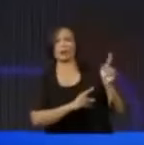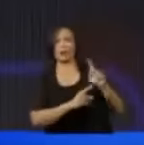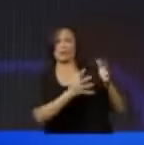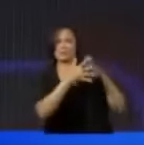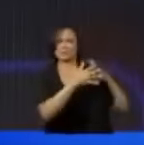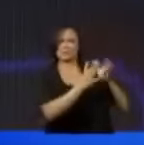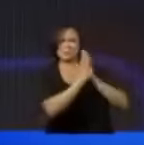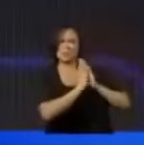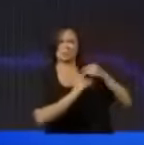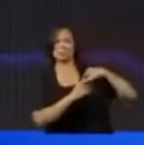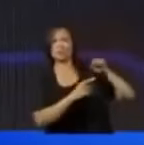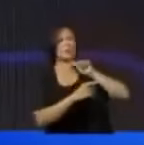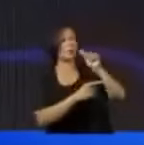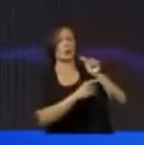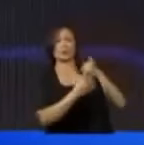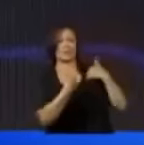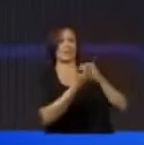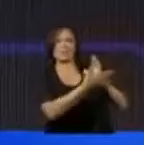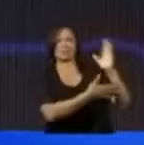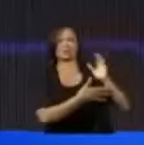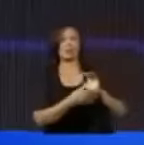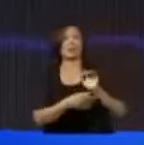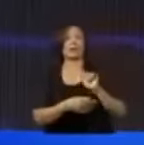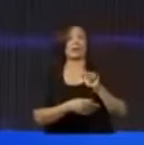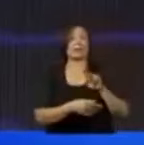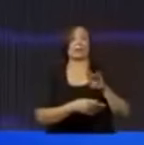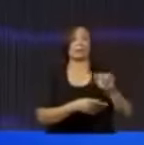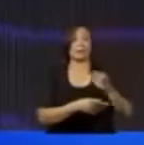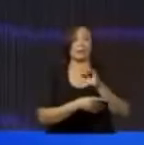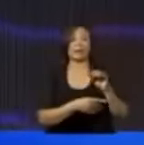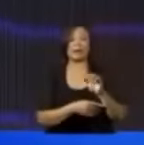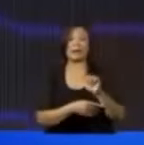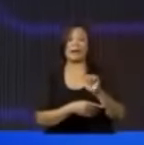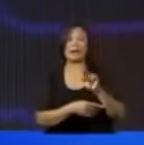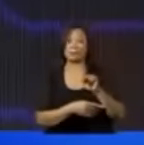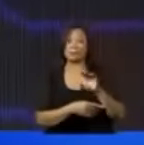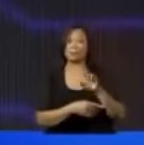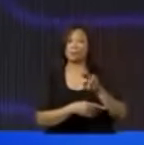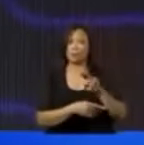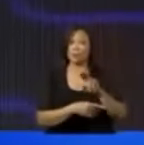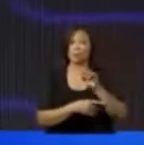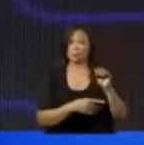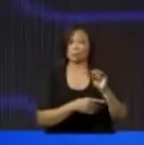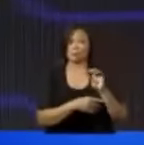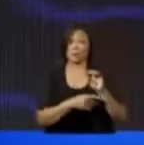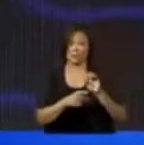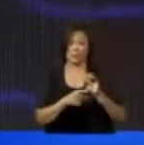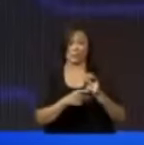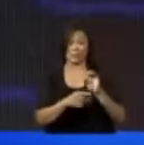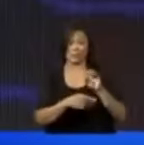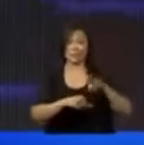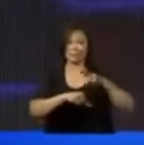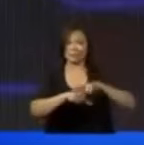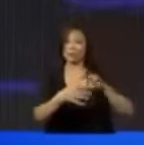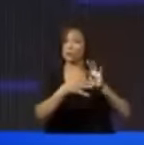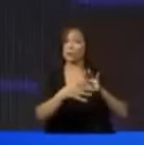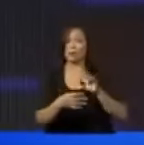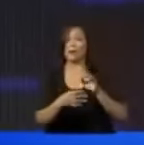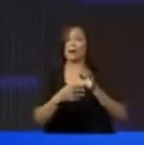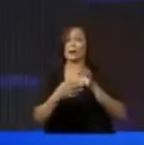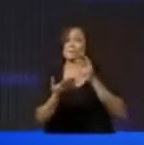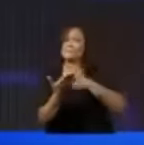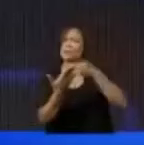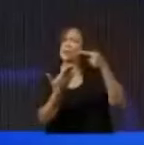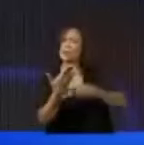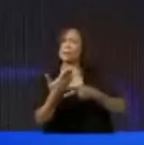como tampoco lo tenía Amnesty International o como tampoco lo tiene ACNUR, que es una institución de las Naciones Unidas. La política migratoria